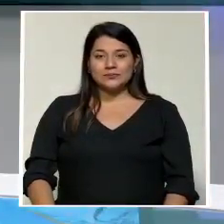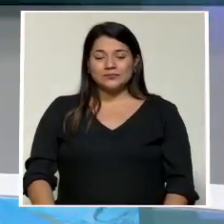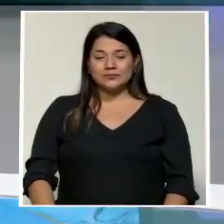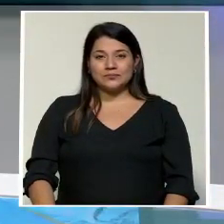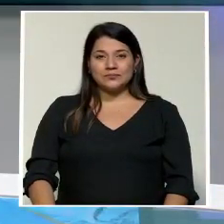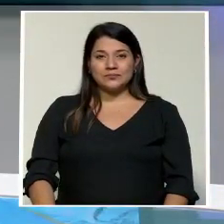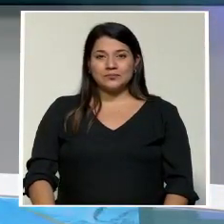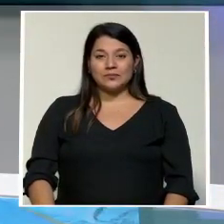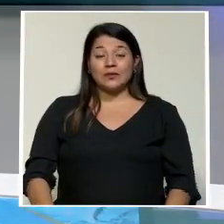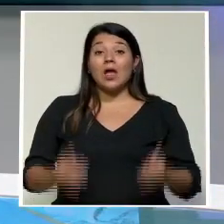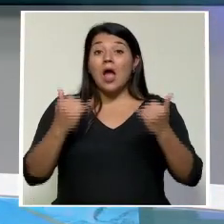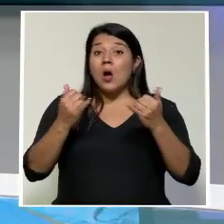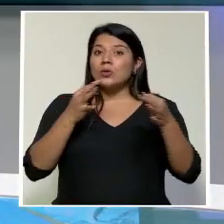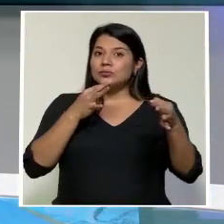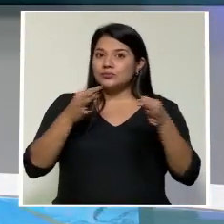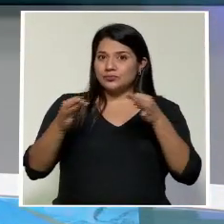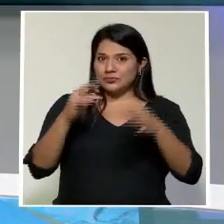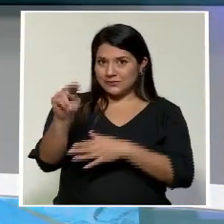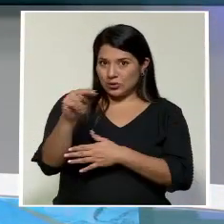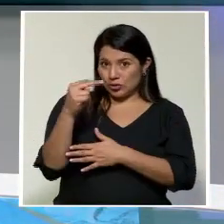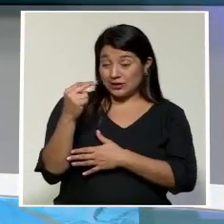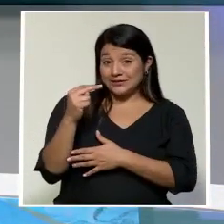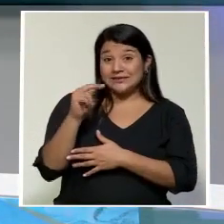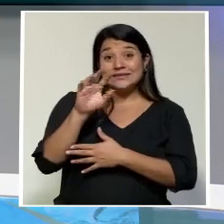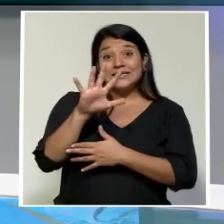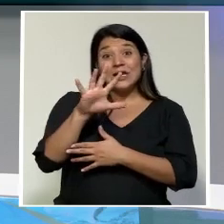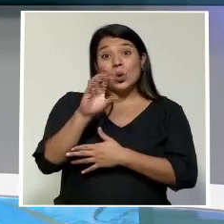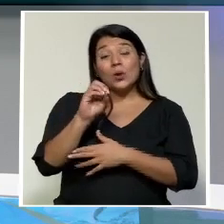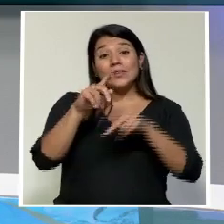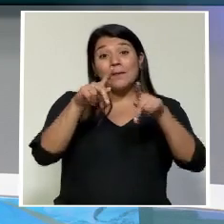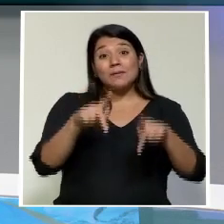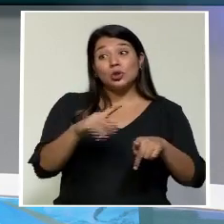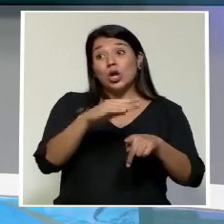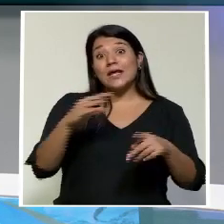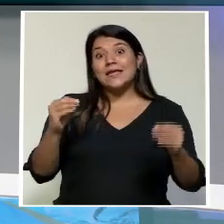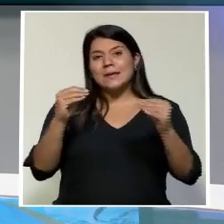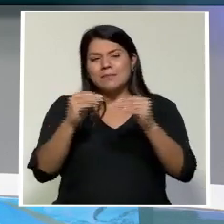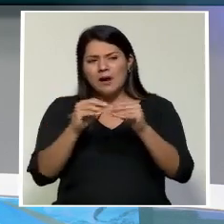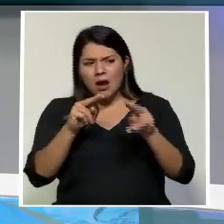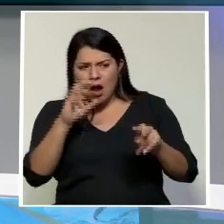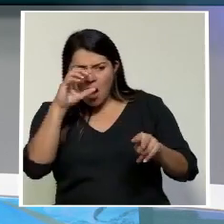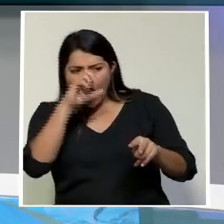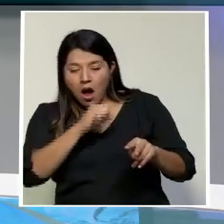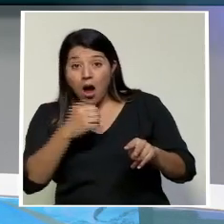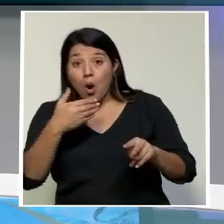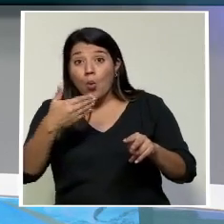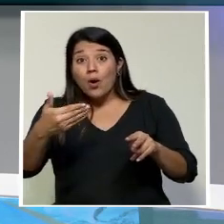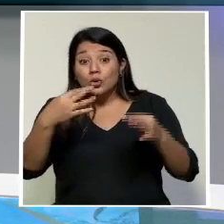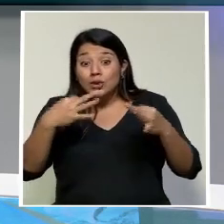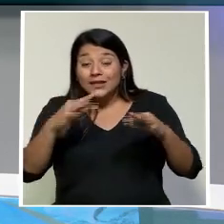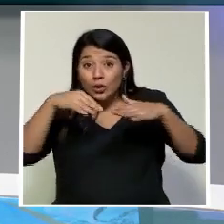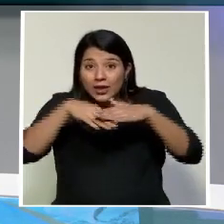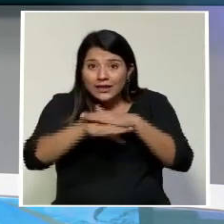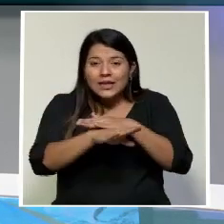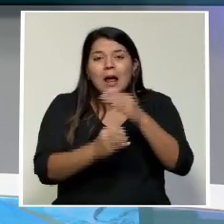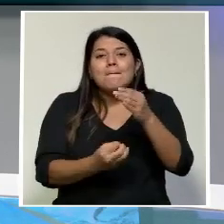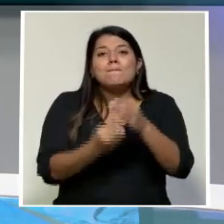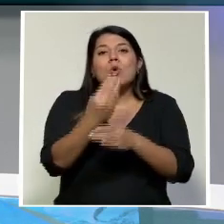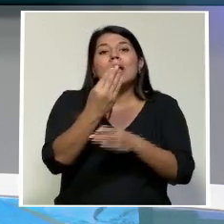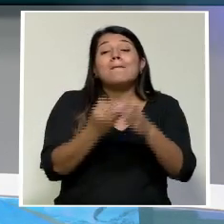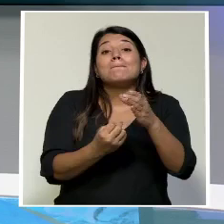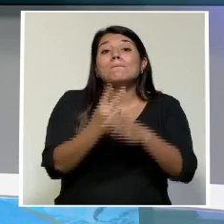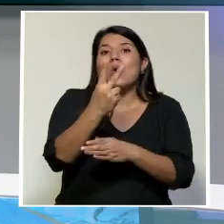En el detalle de las noticias, más de 50 personas fueron sorprendidas cuando intentaban ingresar por zonas prohibidas al volcán Poas